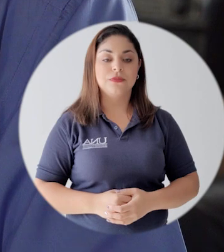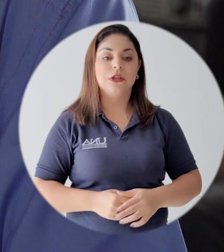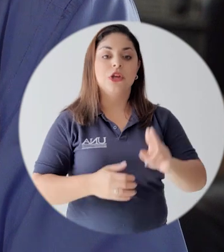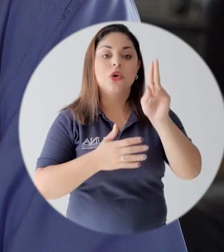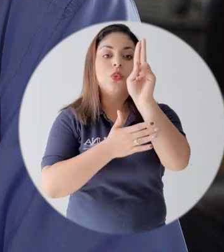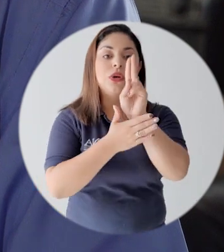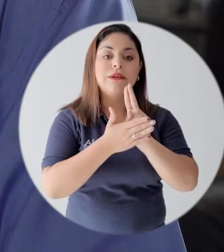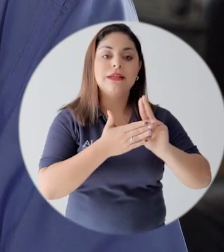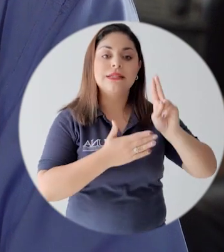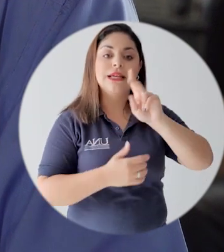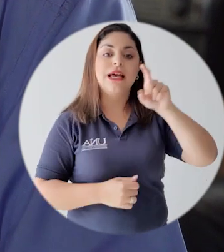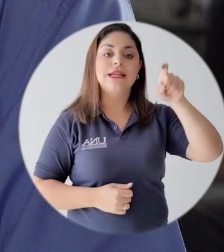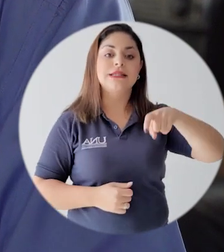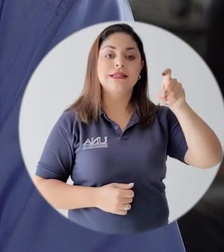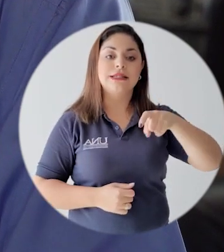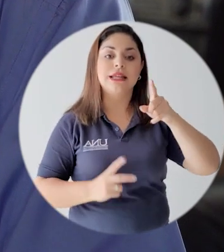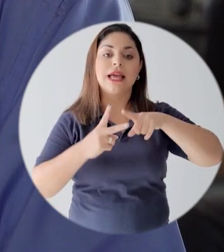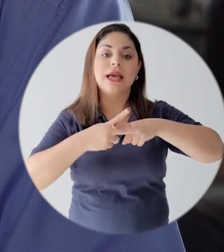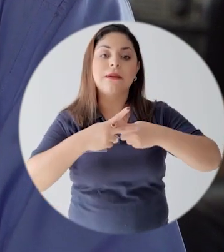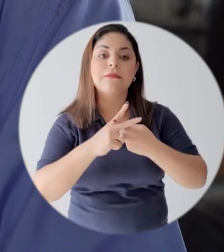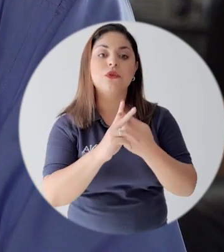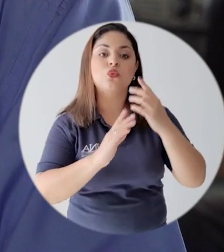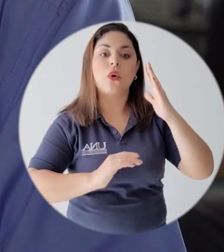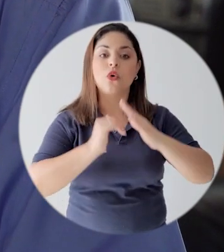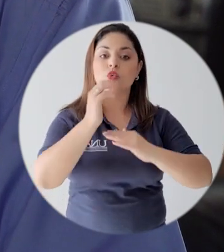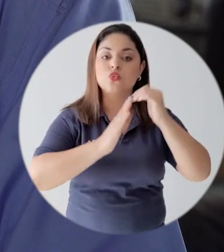La Universidad Necesaria la empezamos a construir